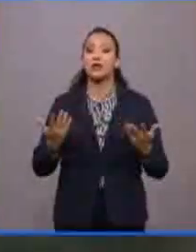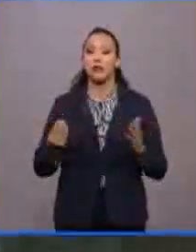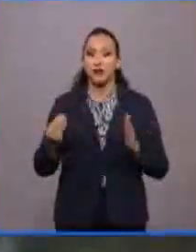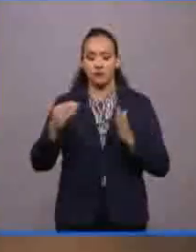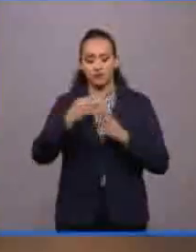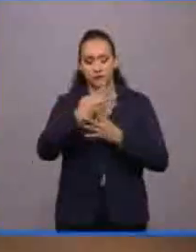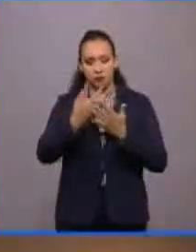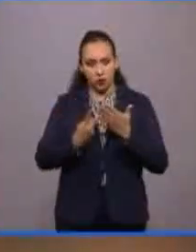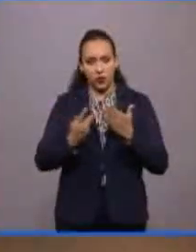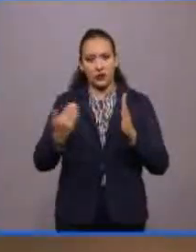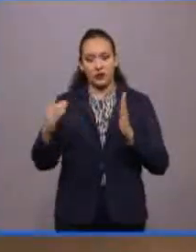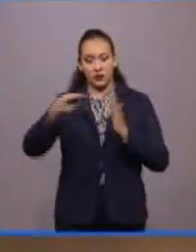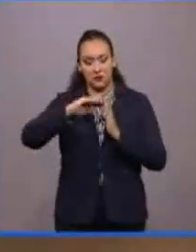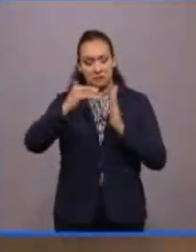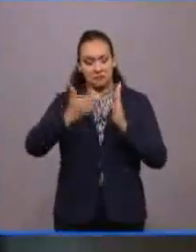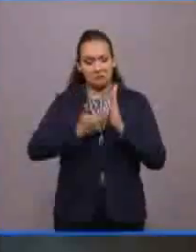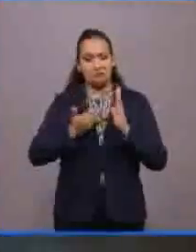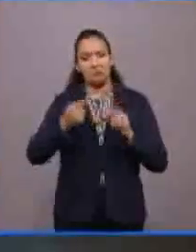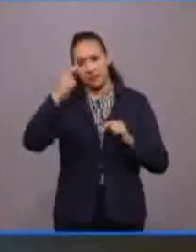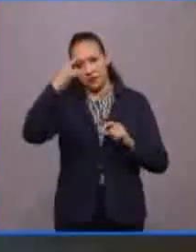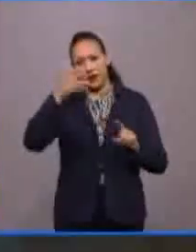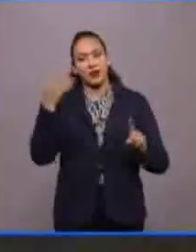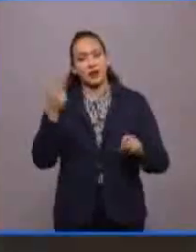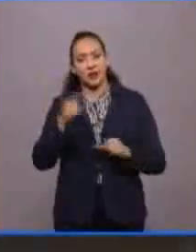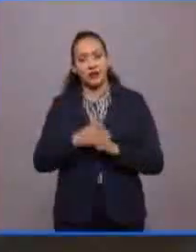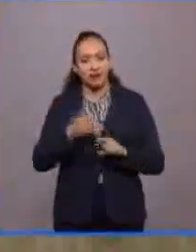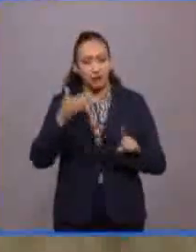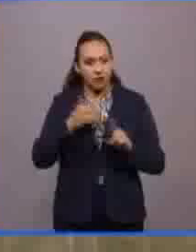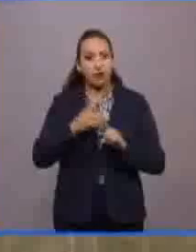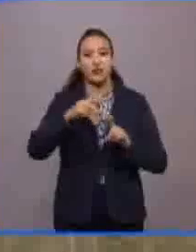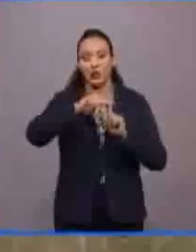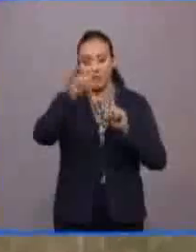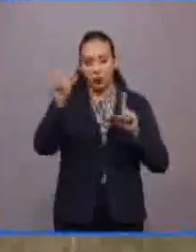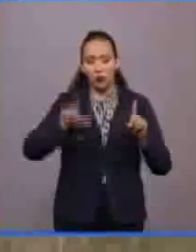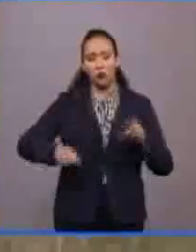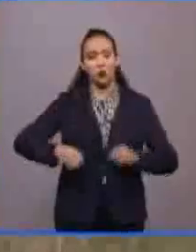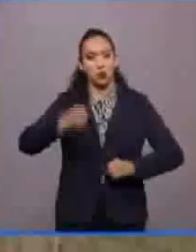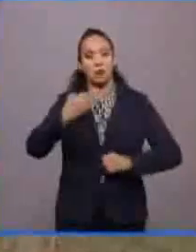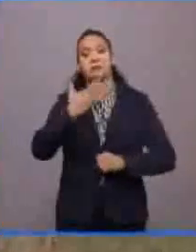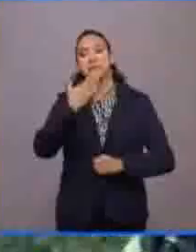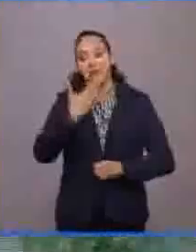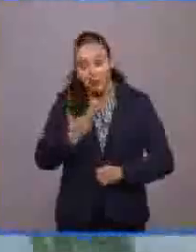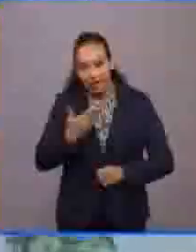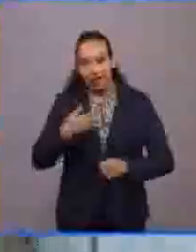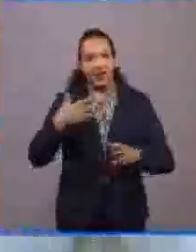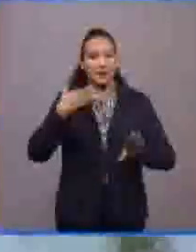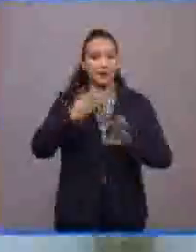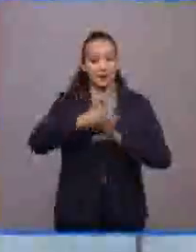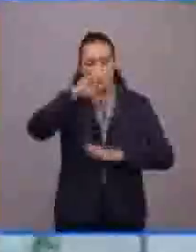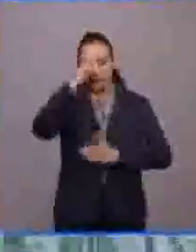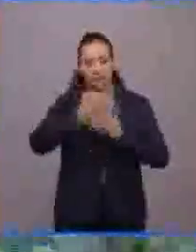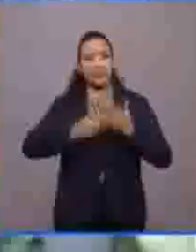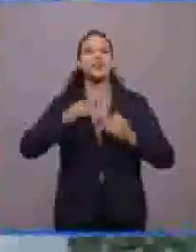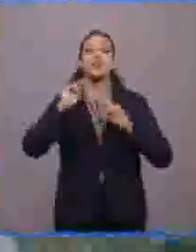políticas, programas y estrategias enfocadas a lograr un México con justicia, libre de violencia